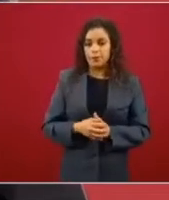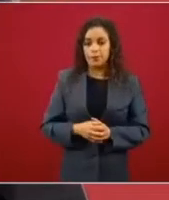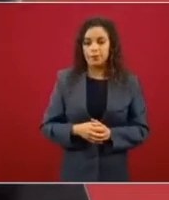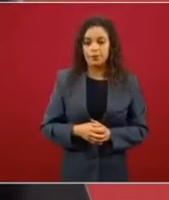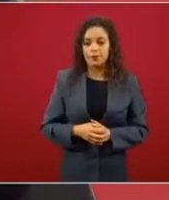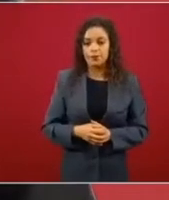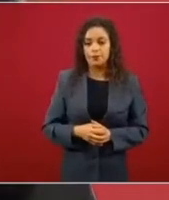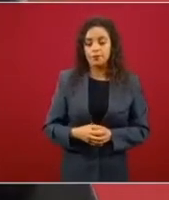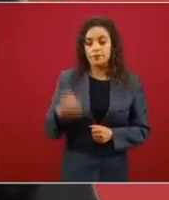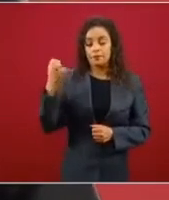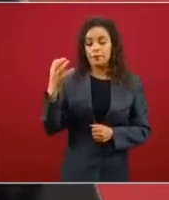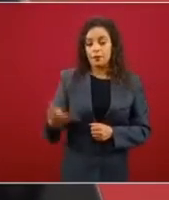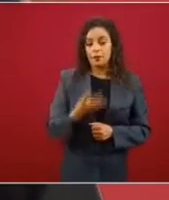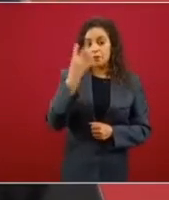Son los cuatro tramos,